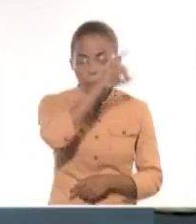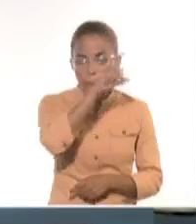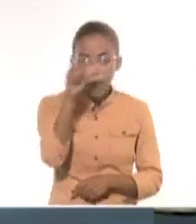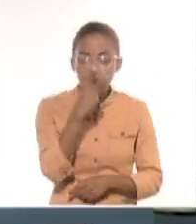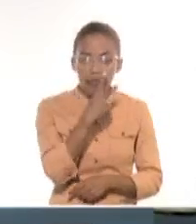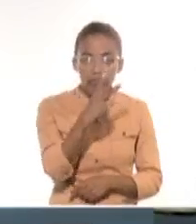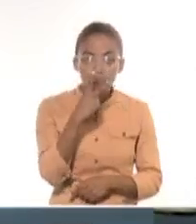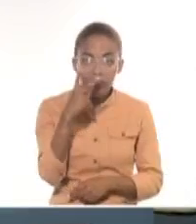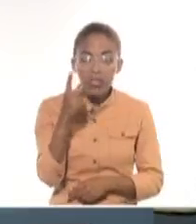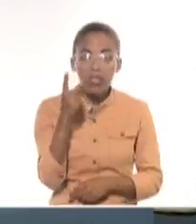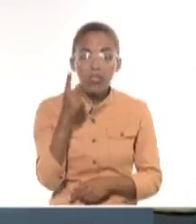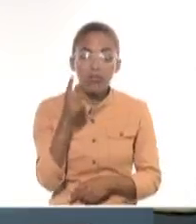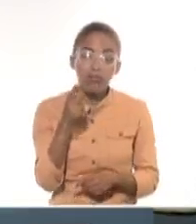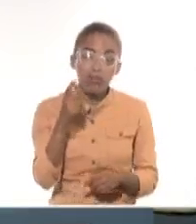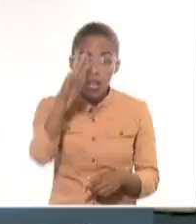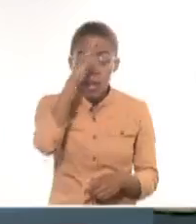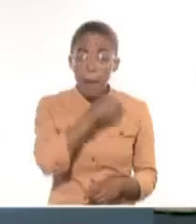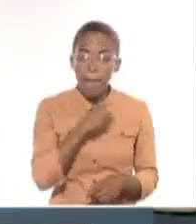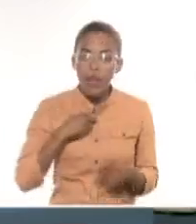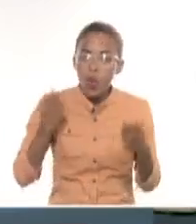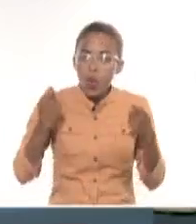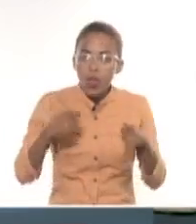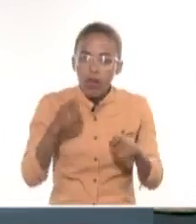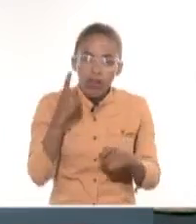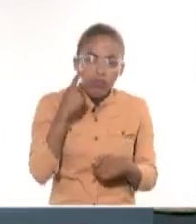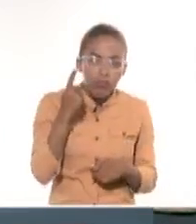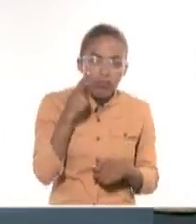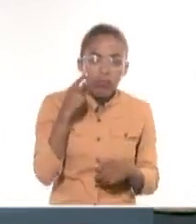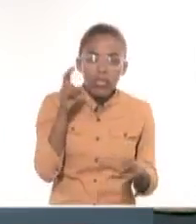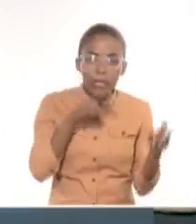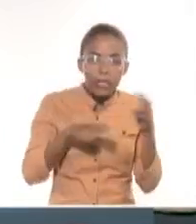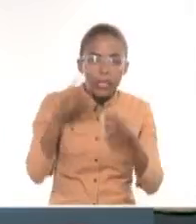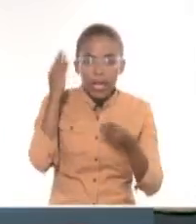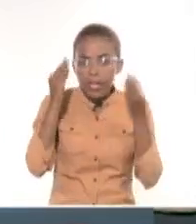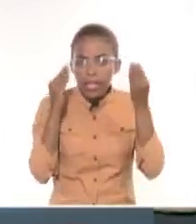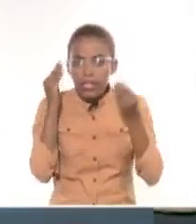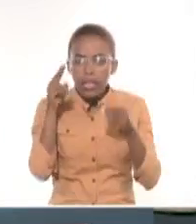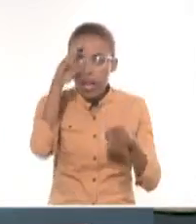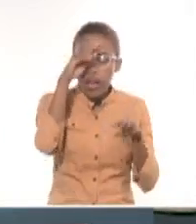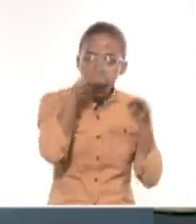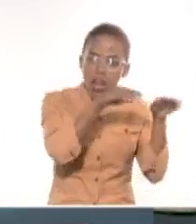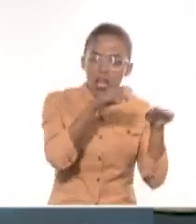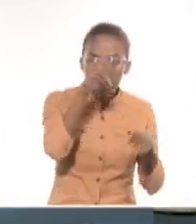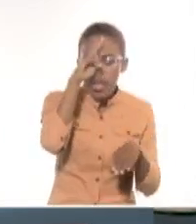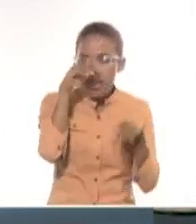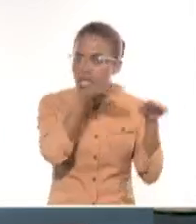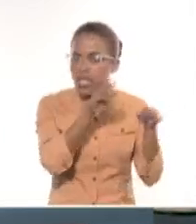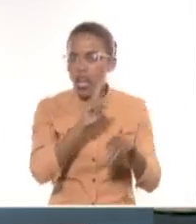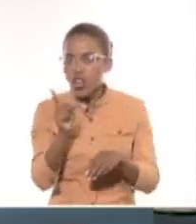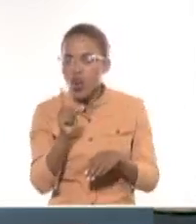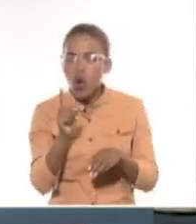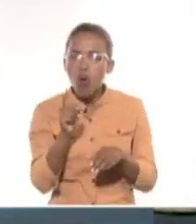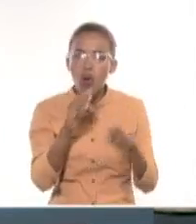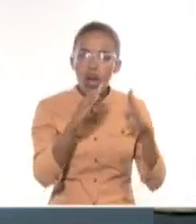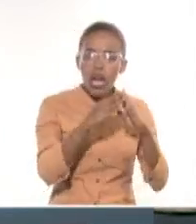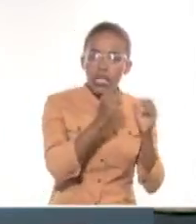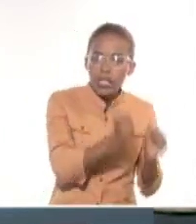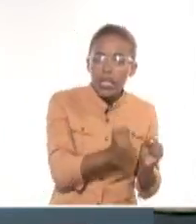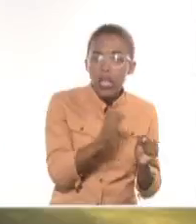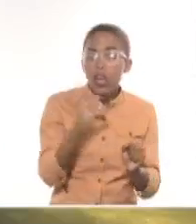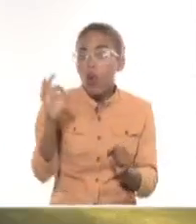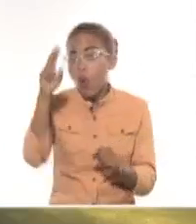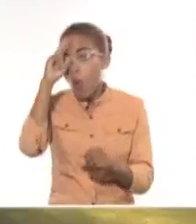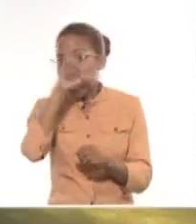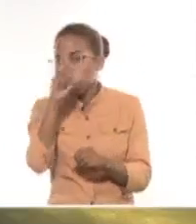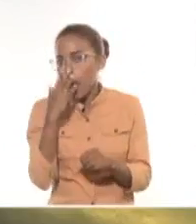que el médico defina. Puede ser, se ingresa, no se ingresa en la casa, se ingresa en un hospital, que son las medidas más